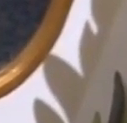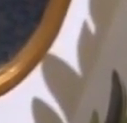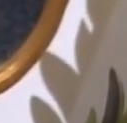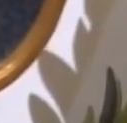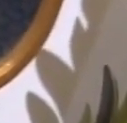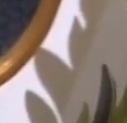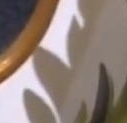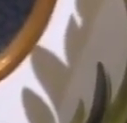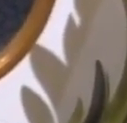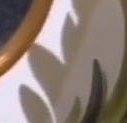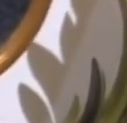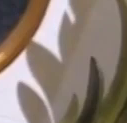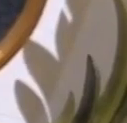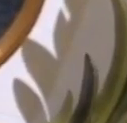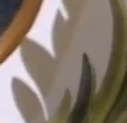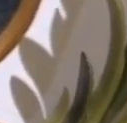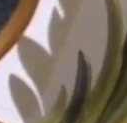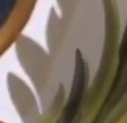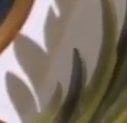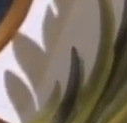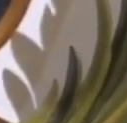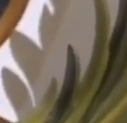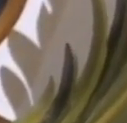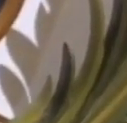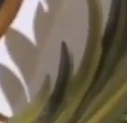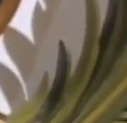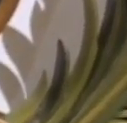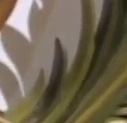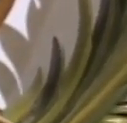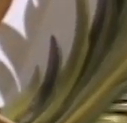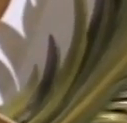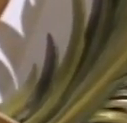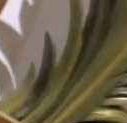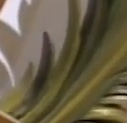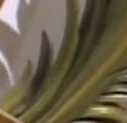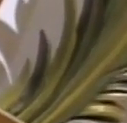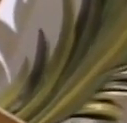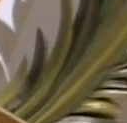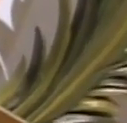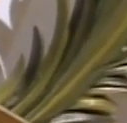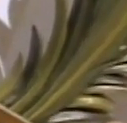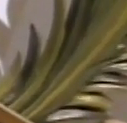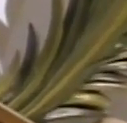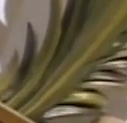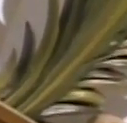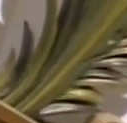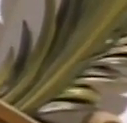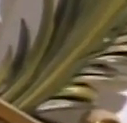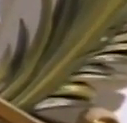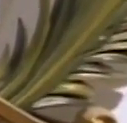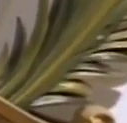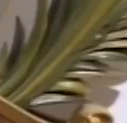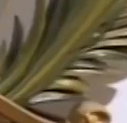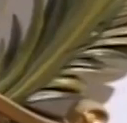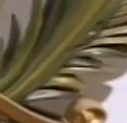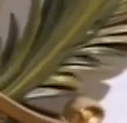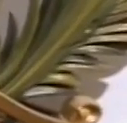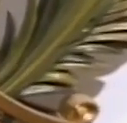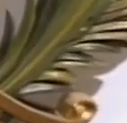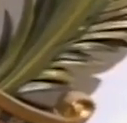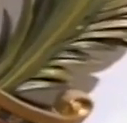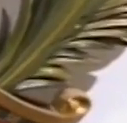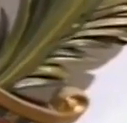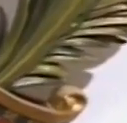están convocadas las elecciones presidenciales, donde también se elegirán a los presidentes de los consejos legislativos y los presidentes de los